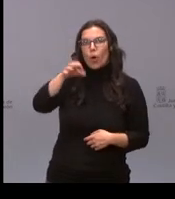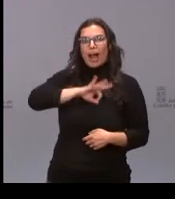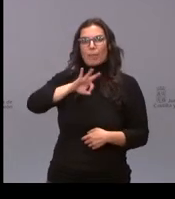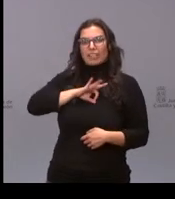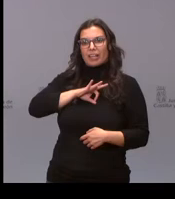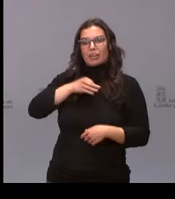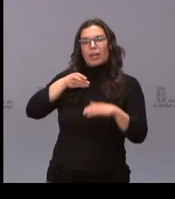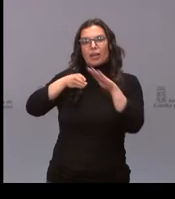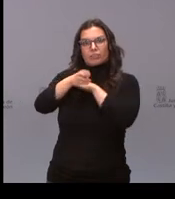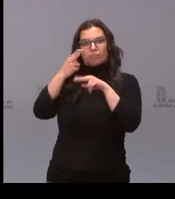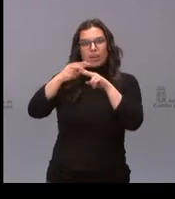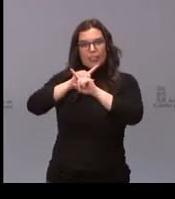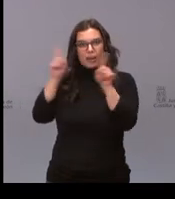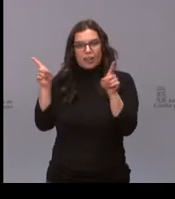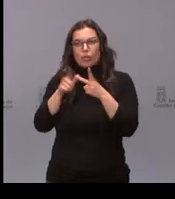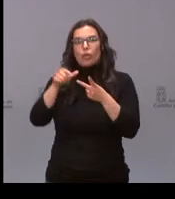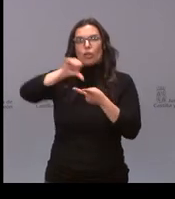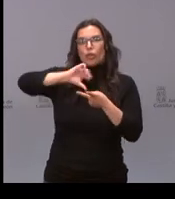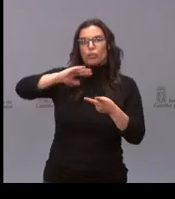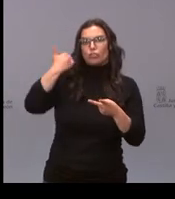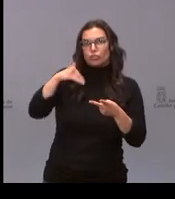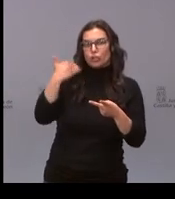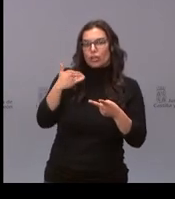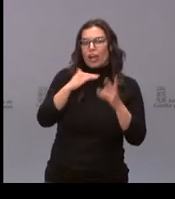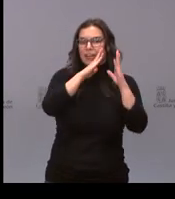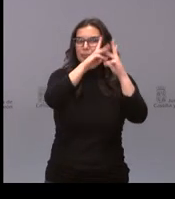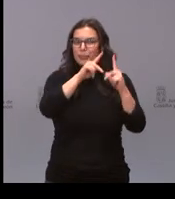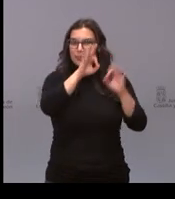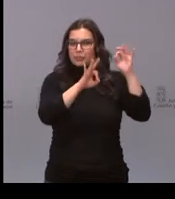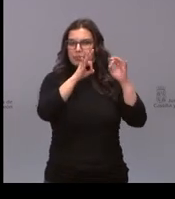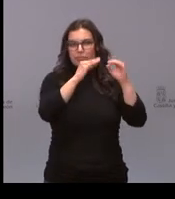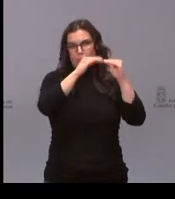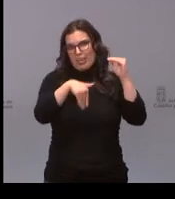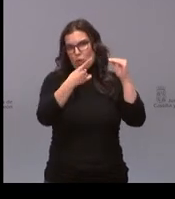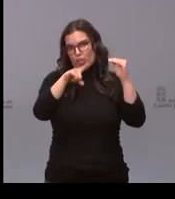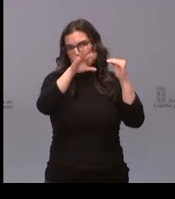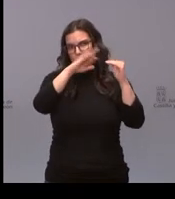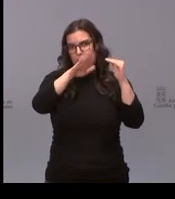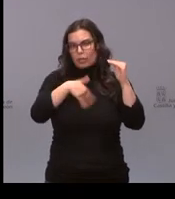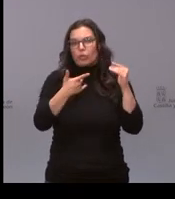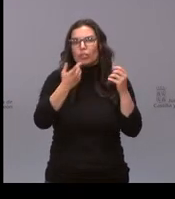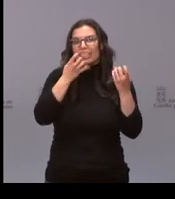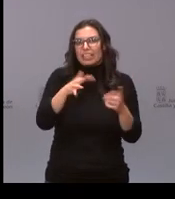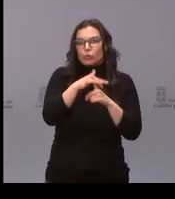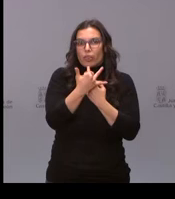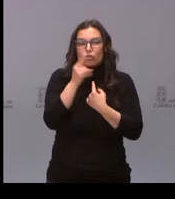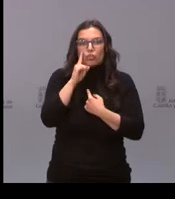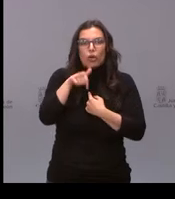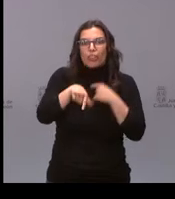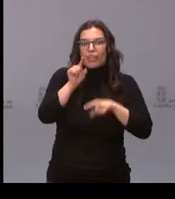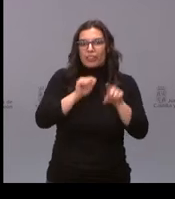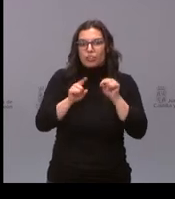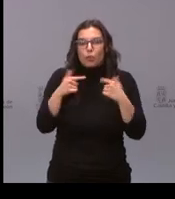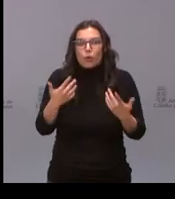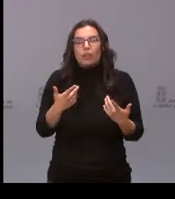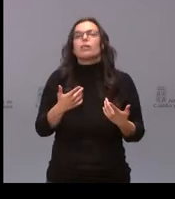reabrirá mañana. En Soria Capital todavía no estamos por debajo de los 150. ¿Cómo quedaría la situación y cómo